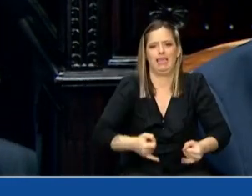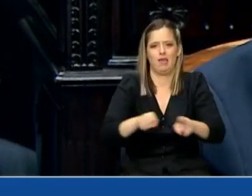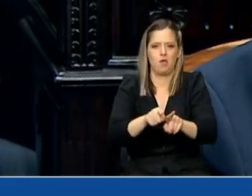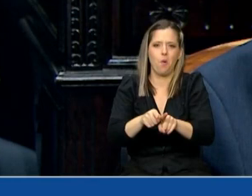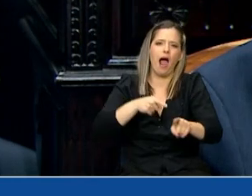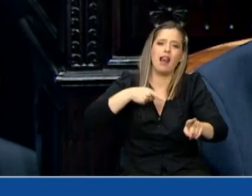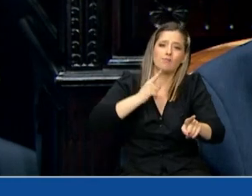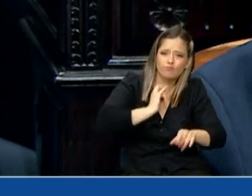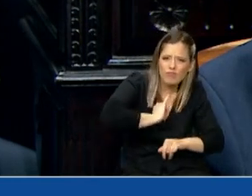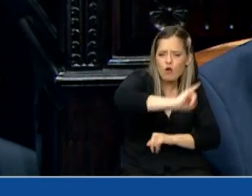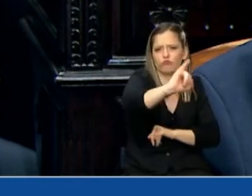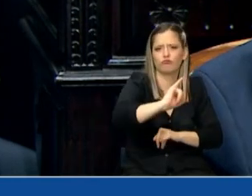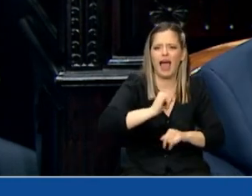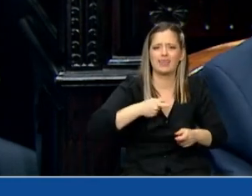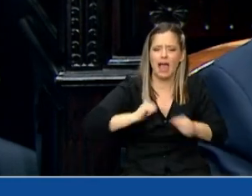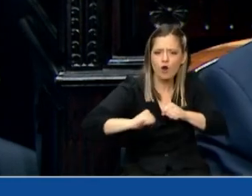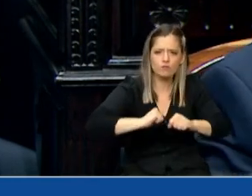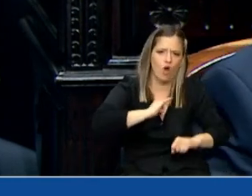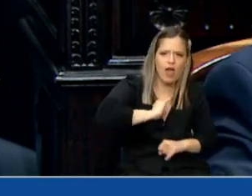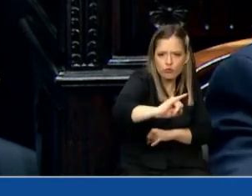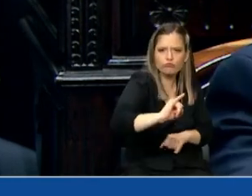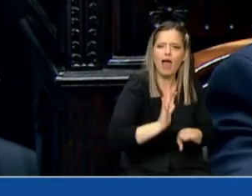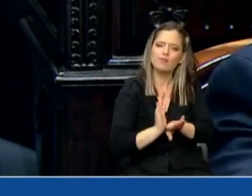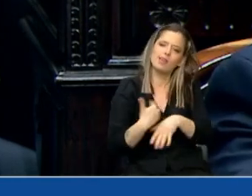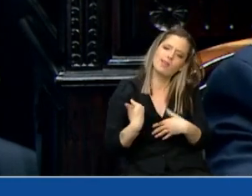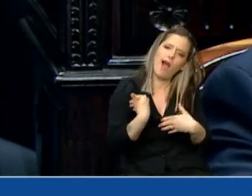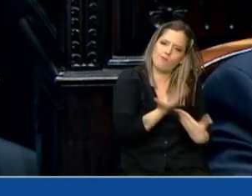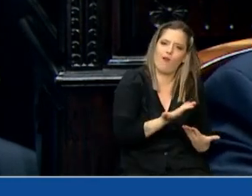el terrorismo y del lado de los ciudadanos.